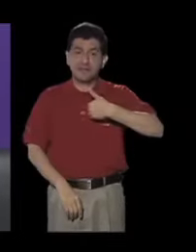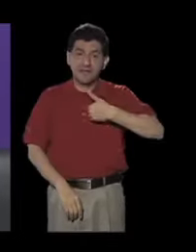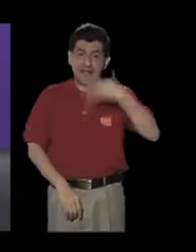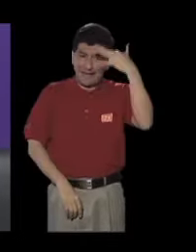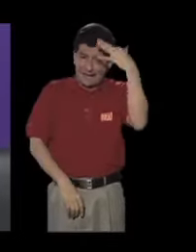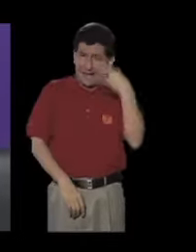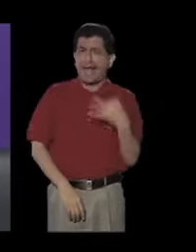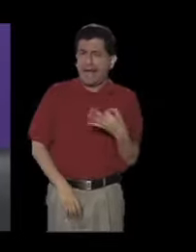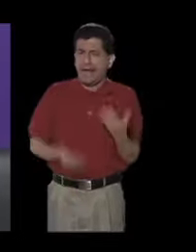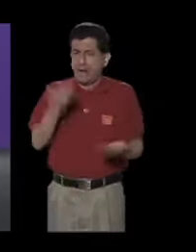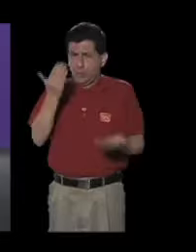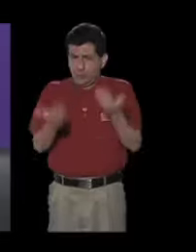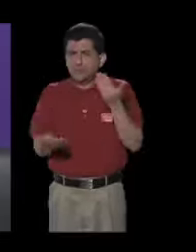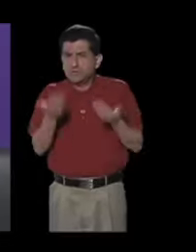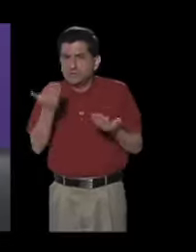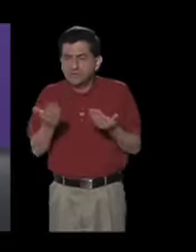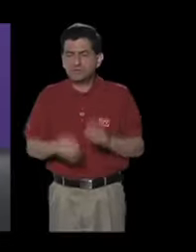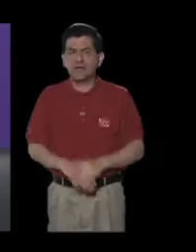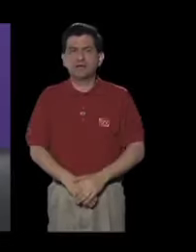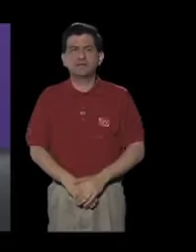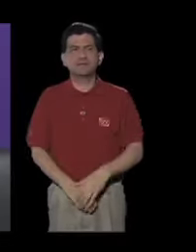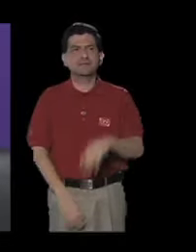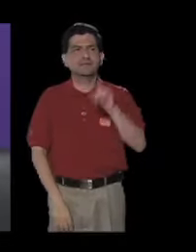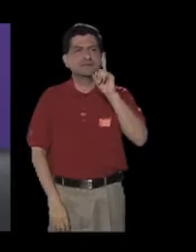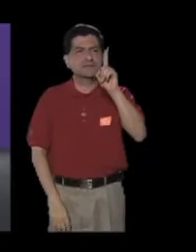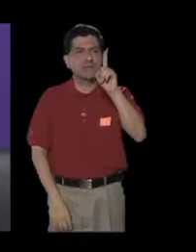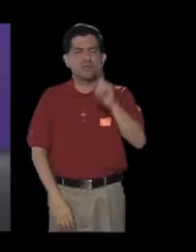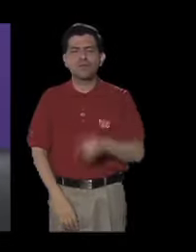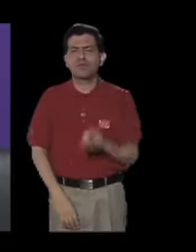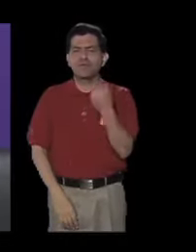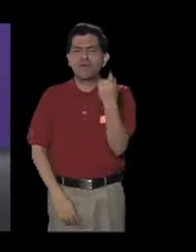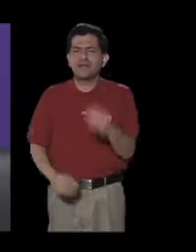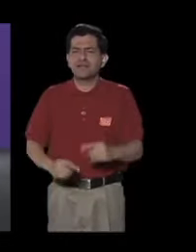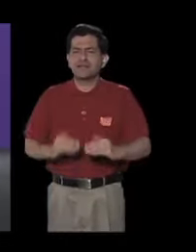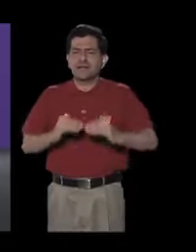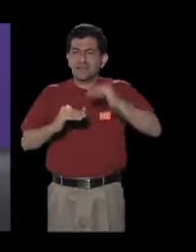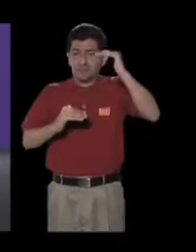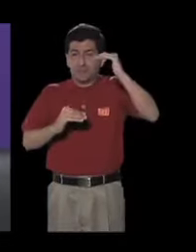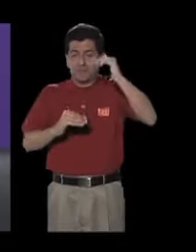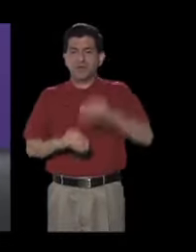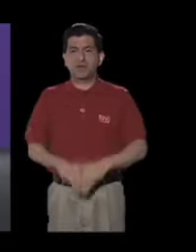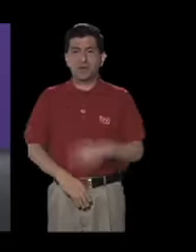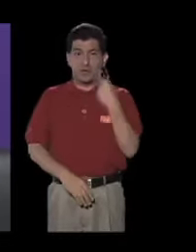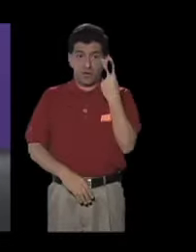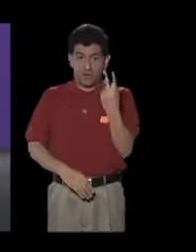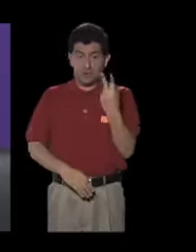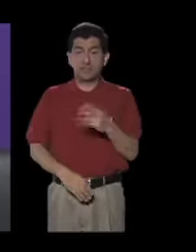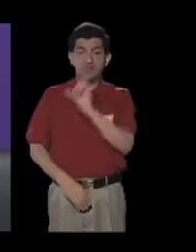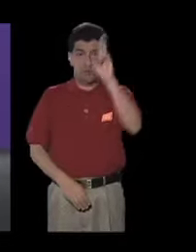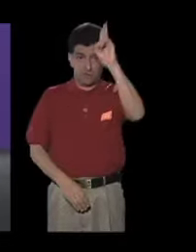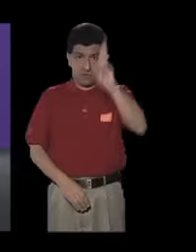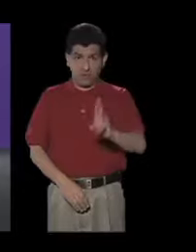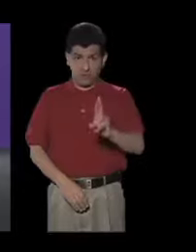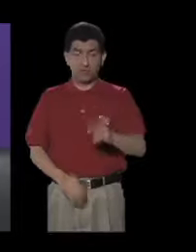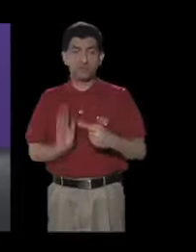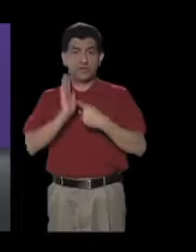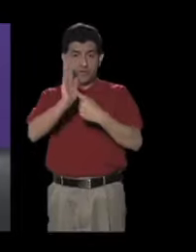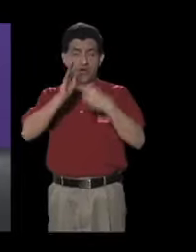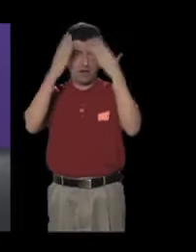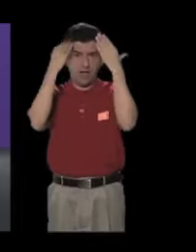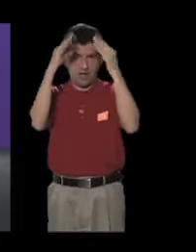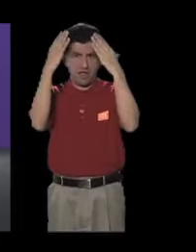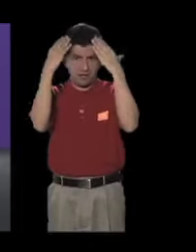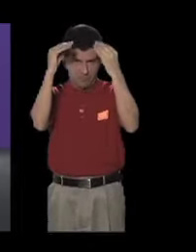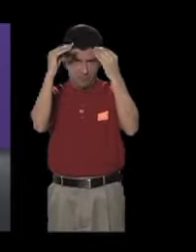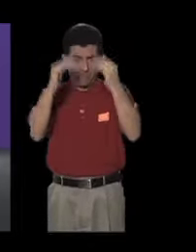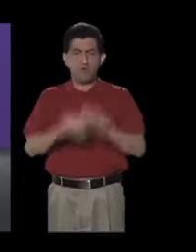creo que quizás una de las mayores carencias, y se vio recientemente cuando Costa Rica presentó su